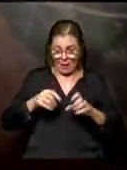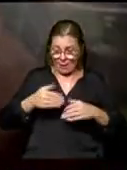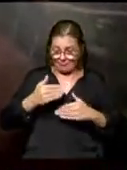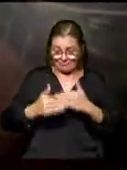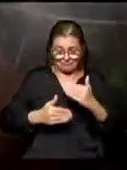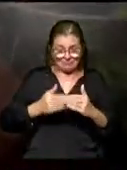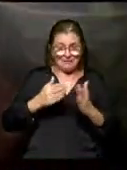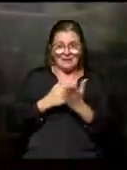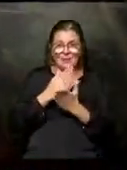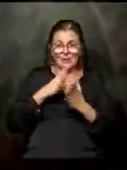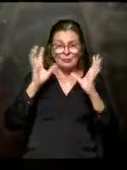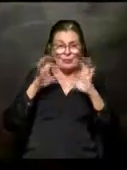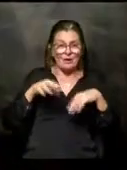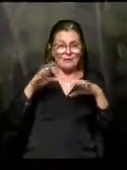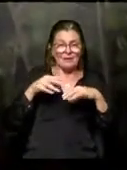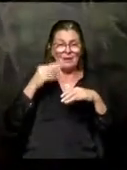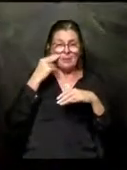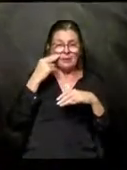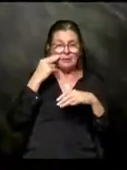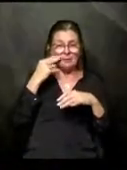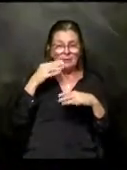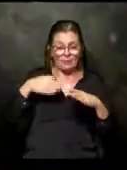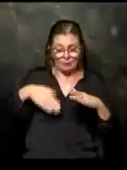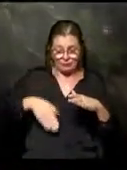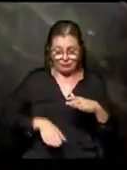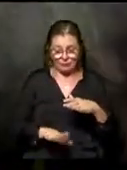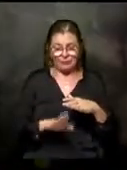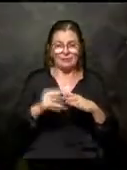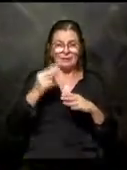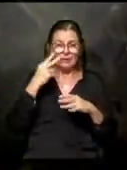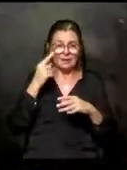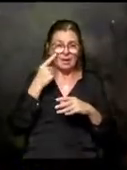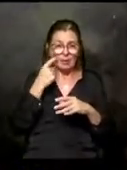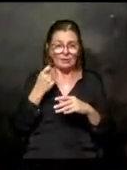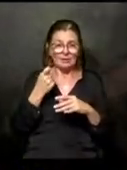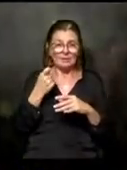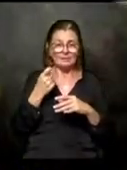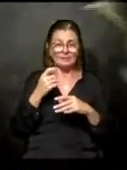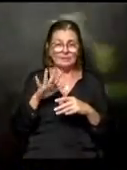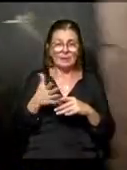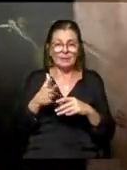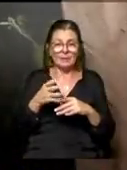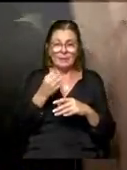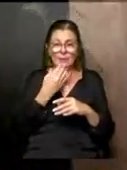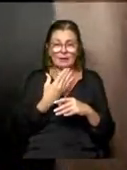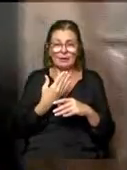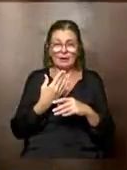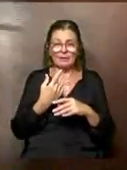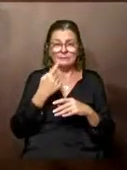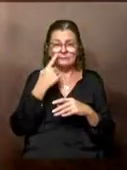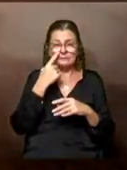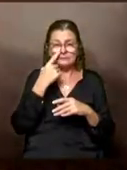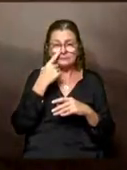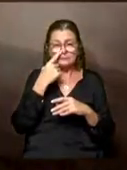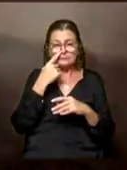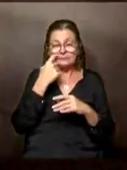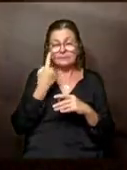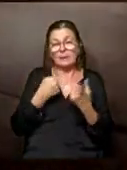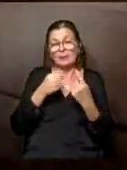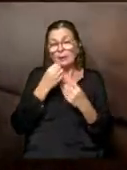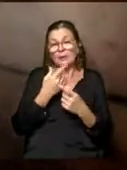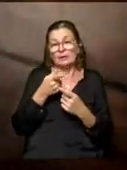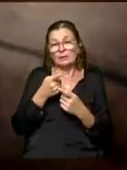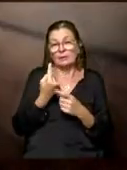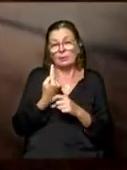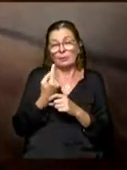continuamente, cada vez que llueve. Sí, se nota un desnivel también. Sí, tratamos de más o menos mejorarlo, pero bueno, incluso